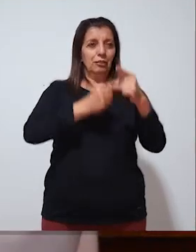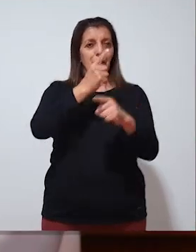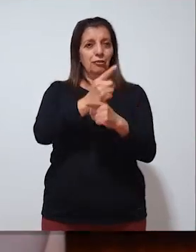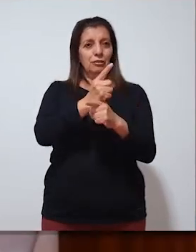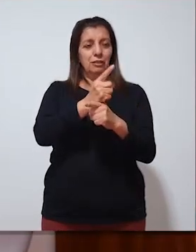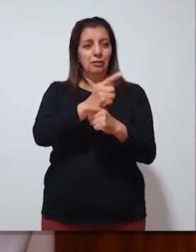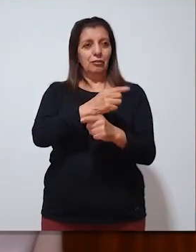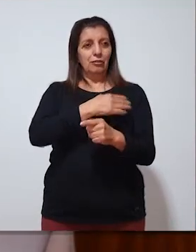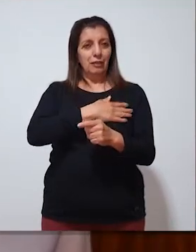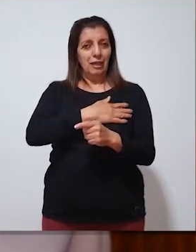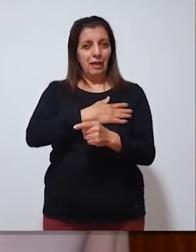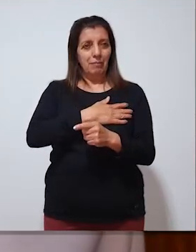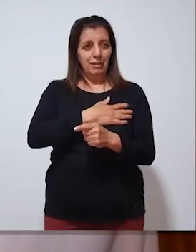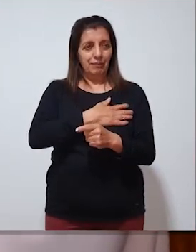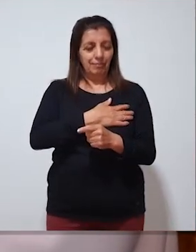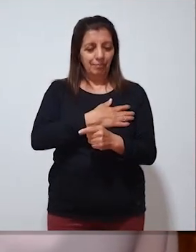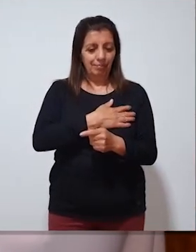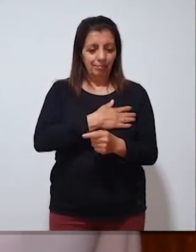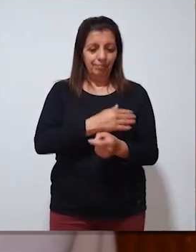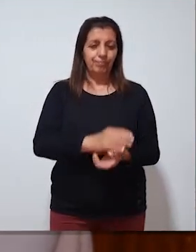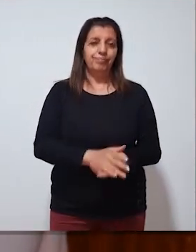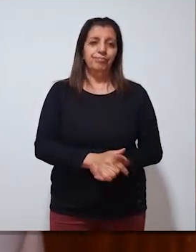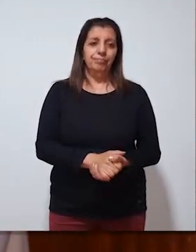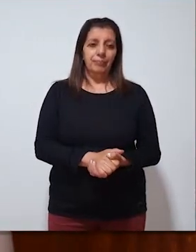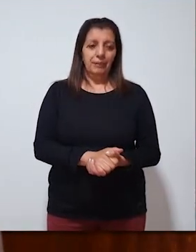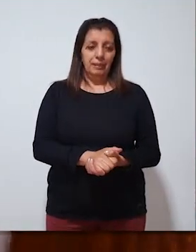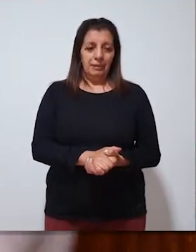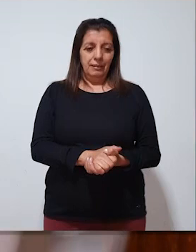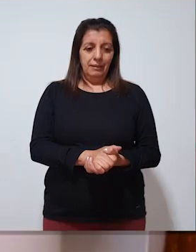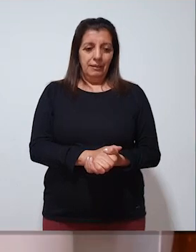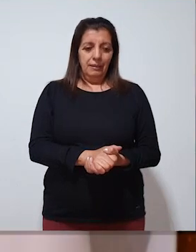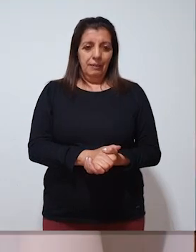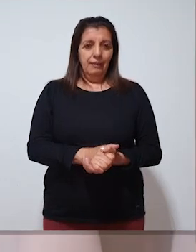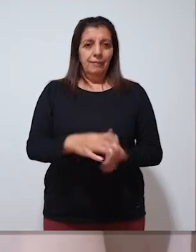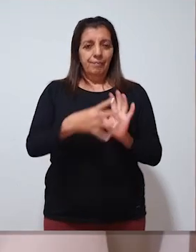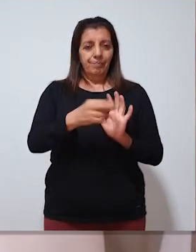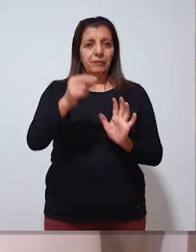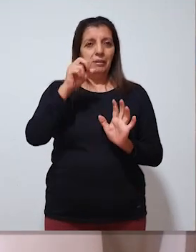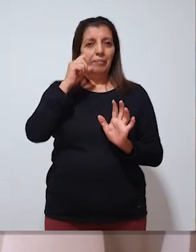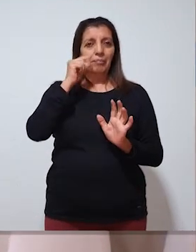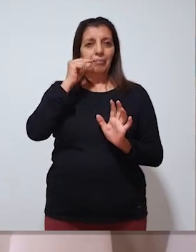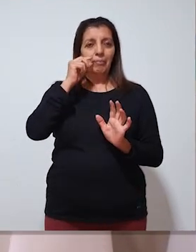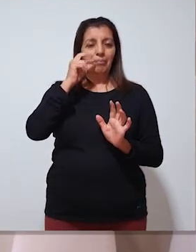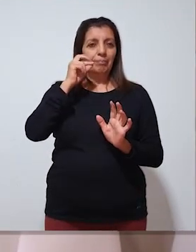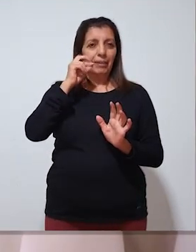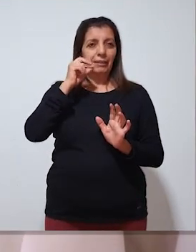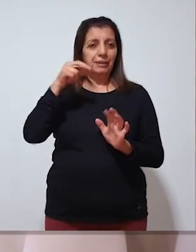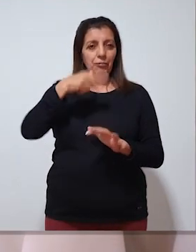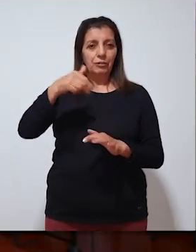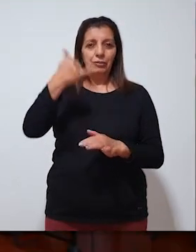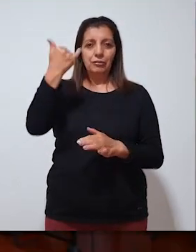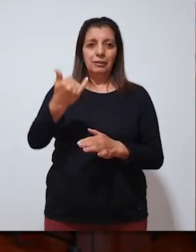Llenos de confianza, recemos con las palabras que nos enseñó Jesús. Padre nuestro que estás en el